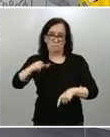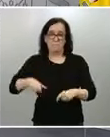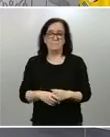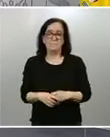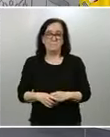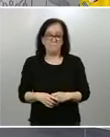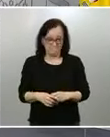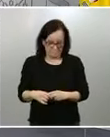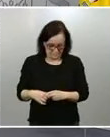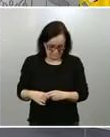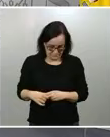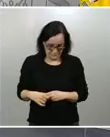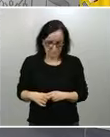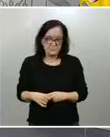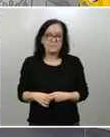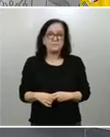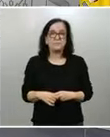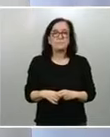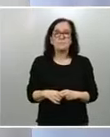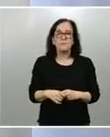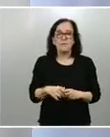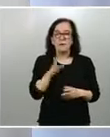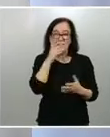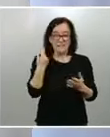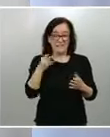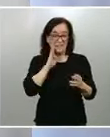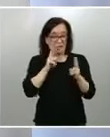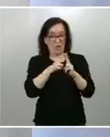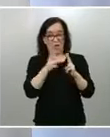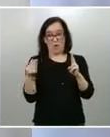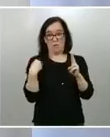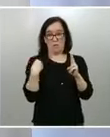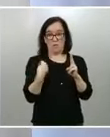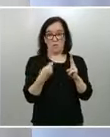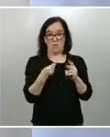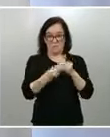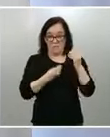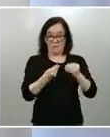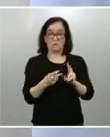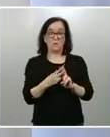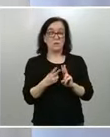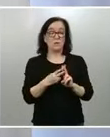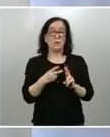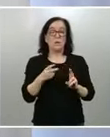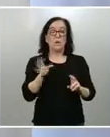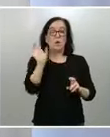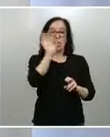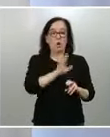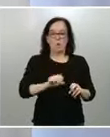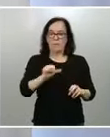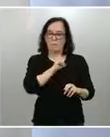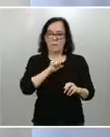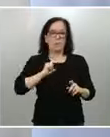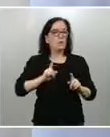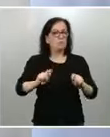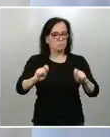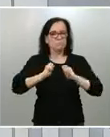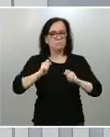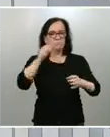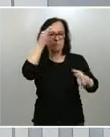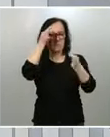respecto a las dos preguntas que han formulado juan antonio las comunidades autónomas nos proporcionan datos ciertos y